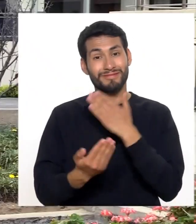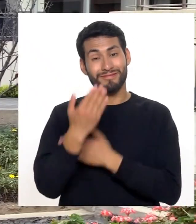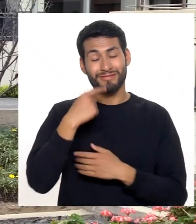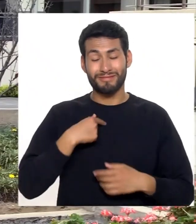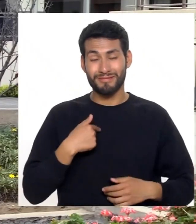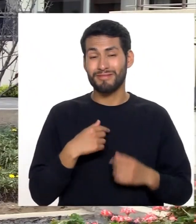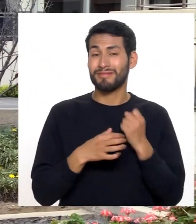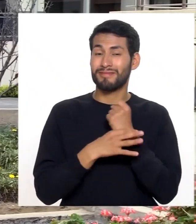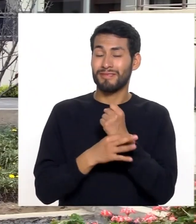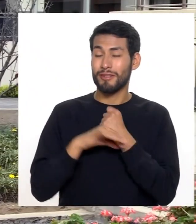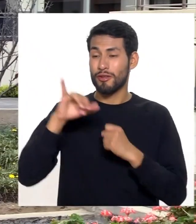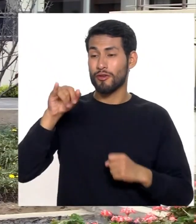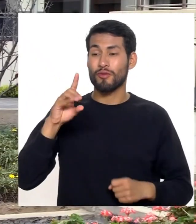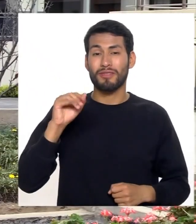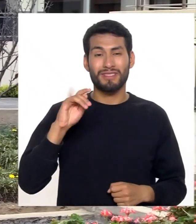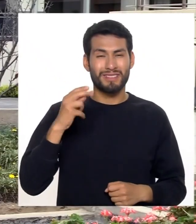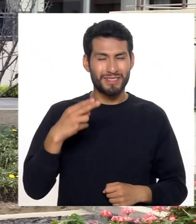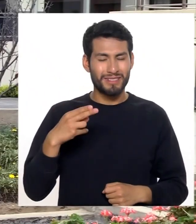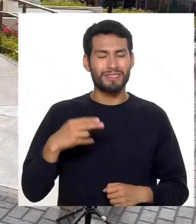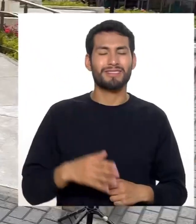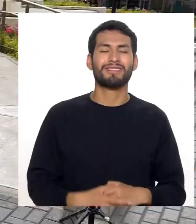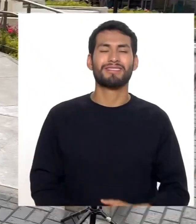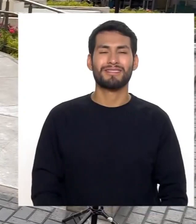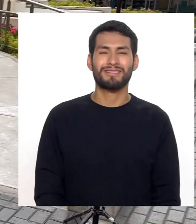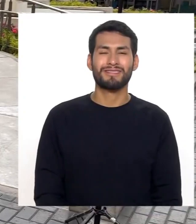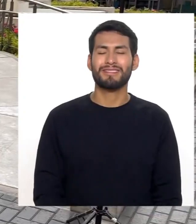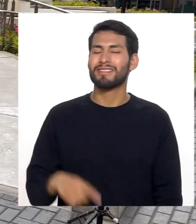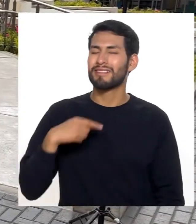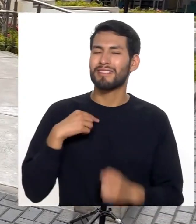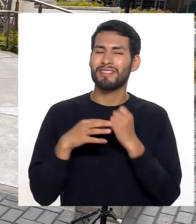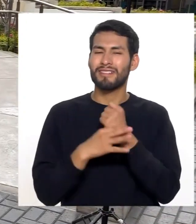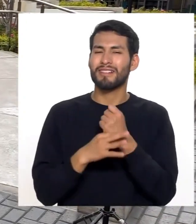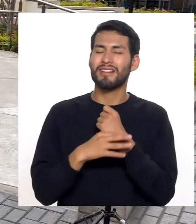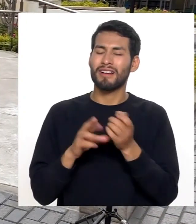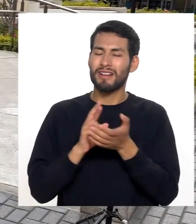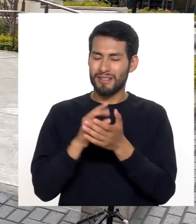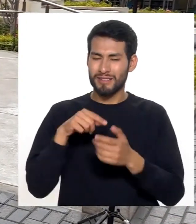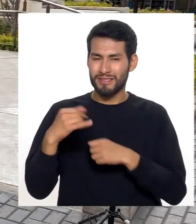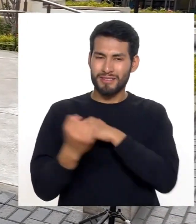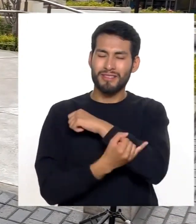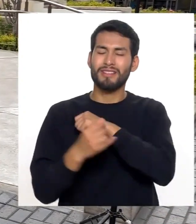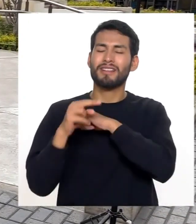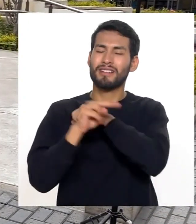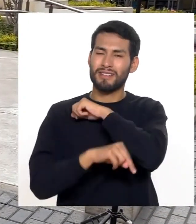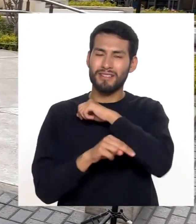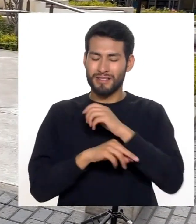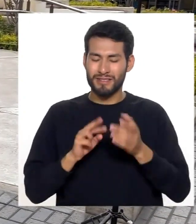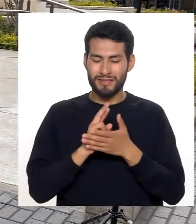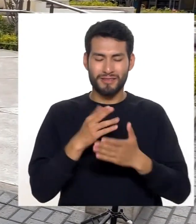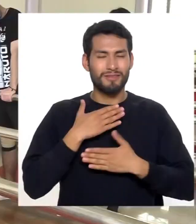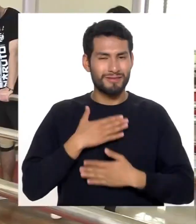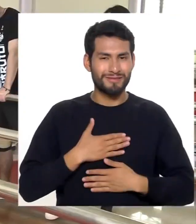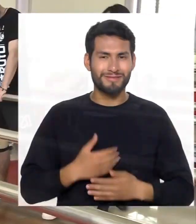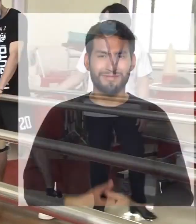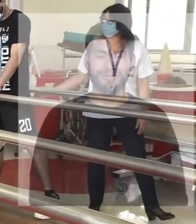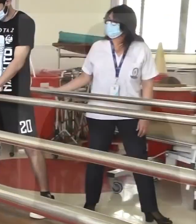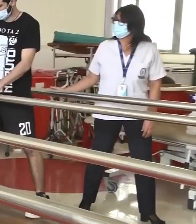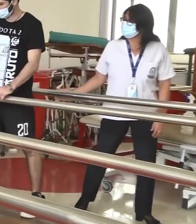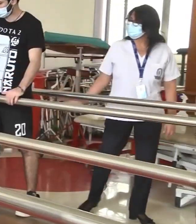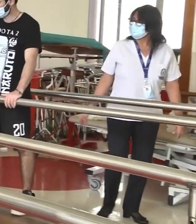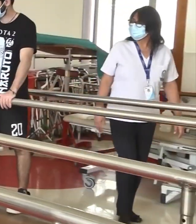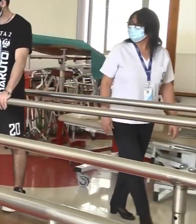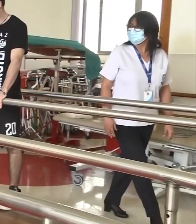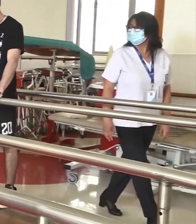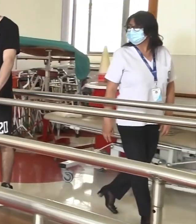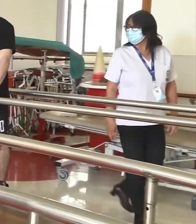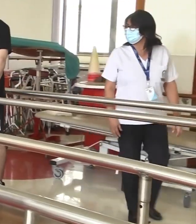Buenos días, yo soy la médico Judith Perales Salazar, médico rehabilitador del Instituto Nacional de Rehabilitación.